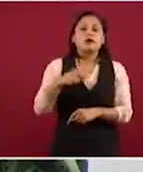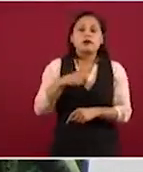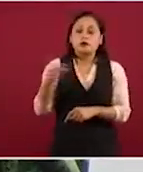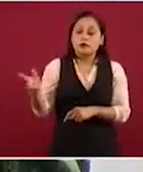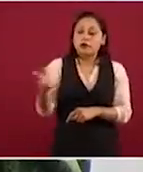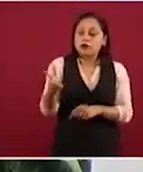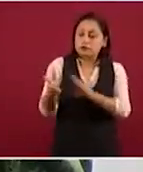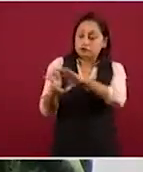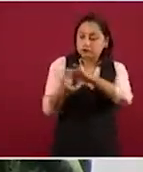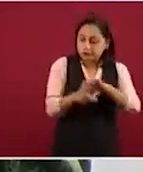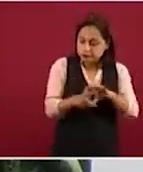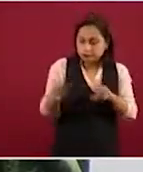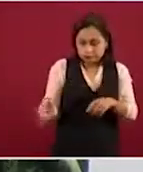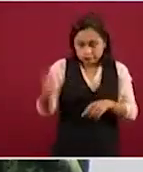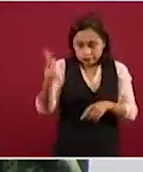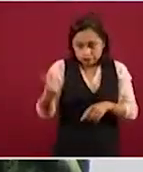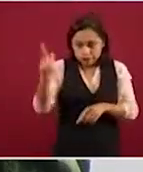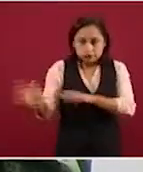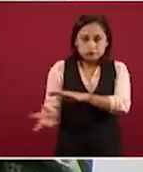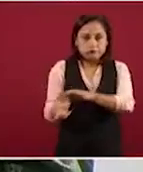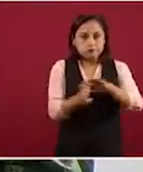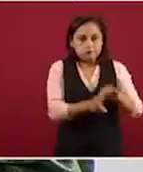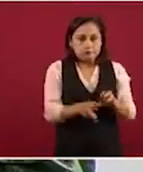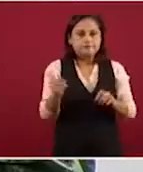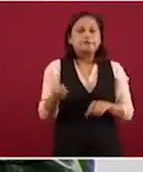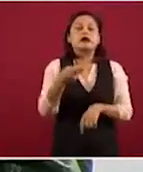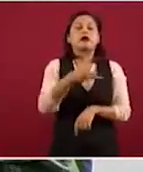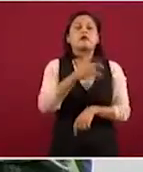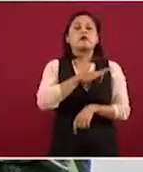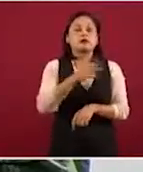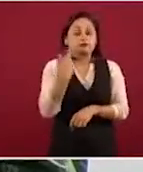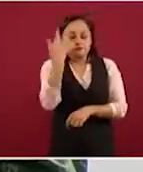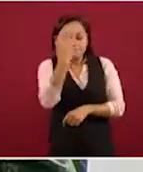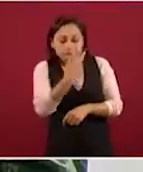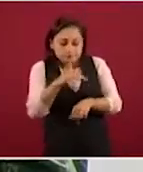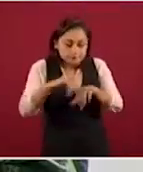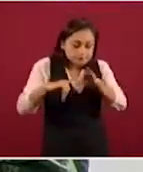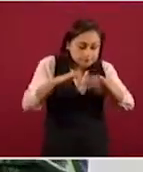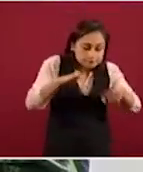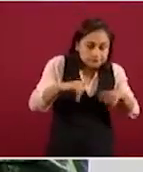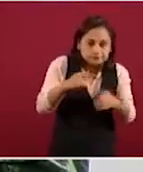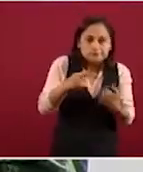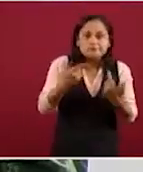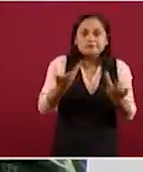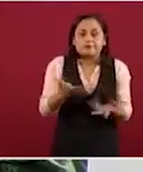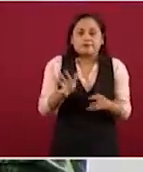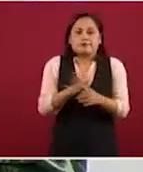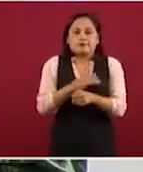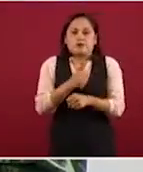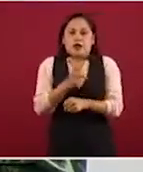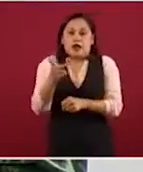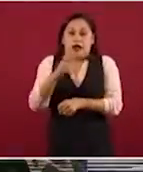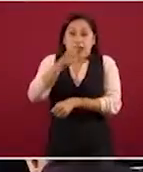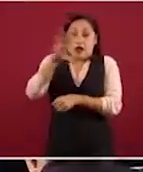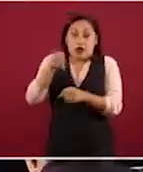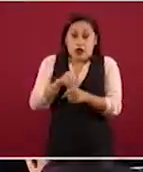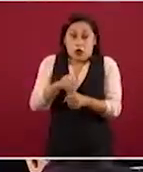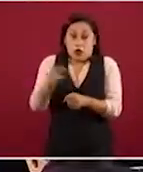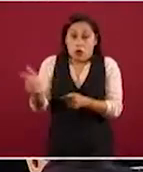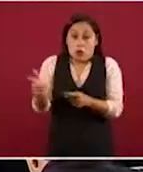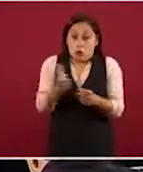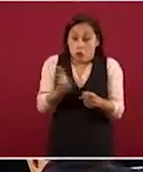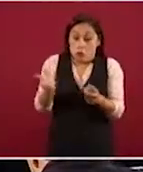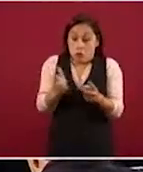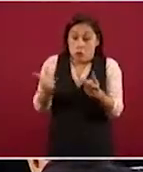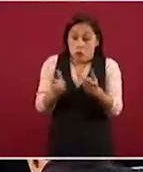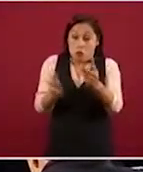una velocidad de revisión en donde si lo hacemos de uno por uno no sería factible.